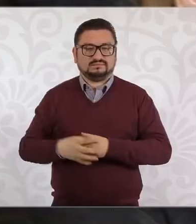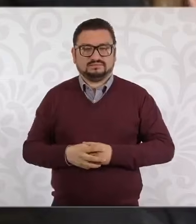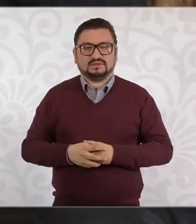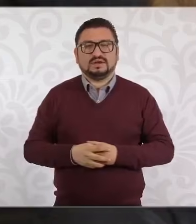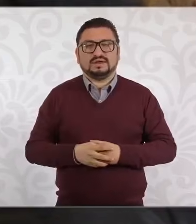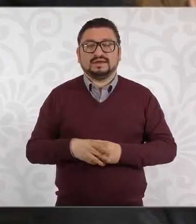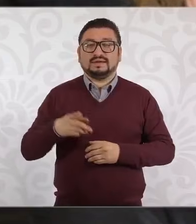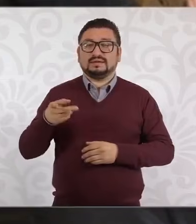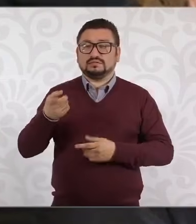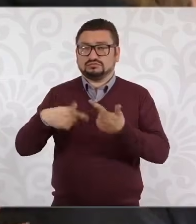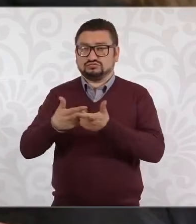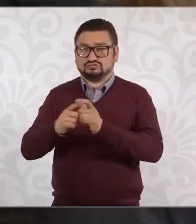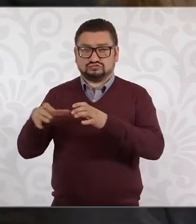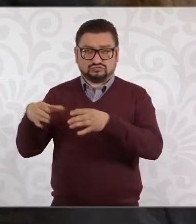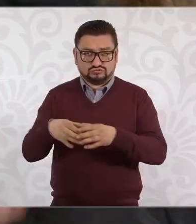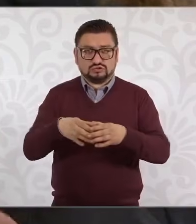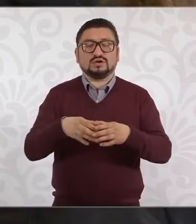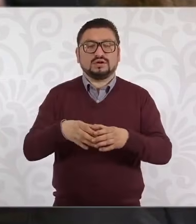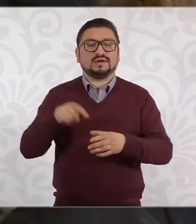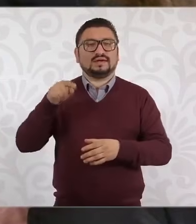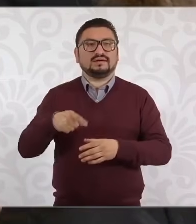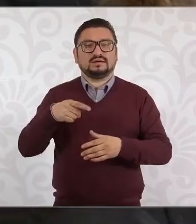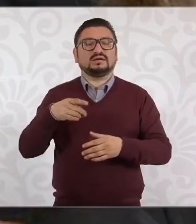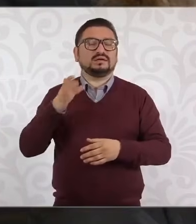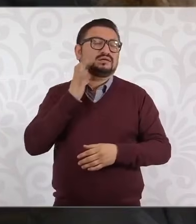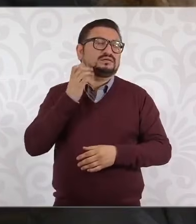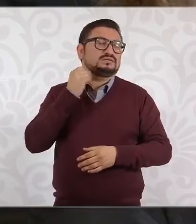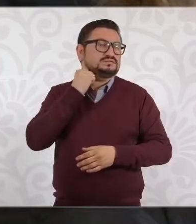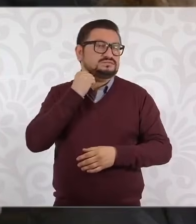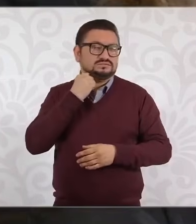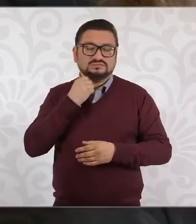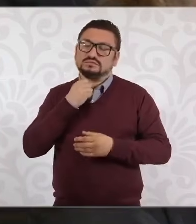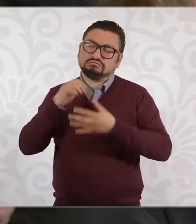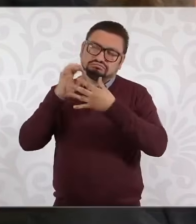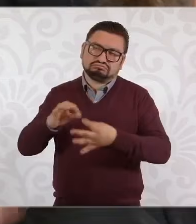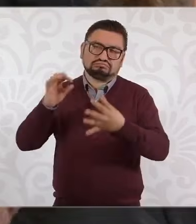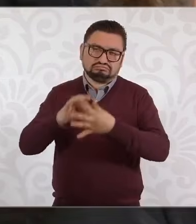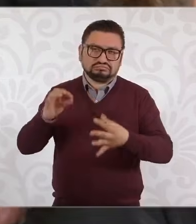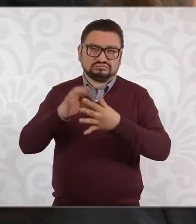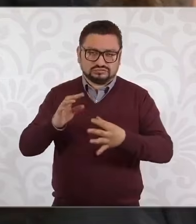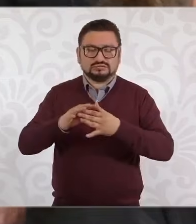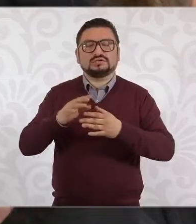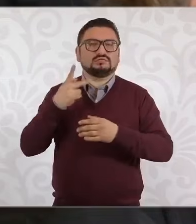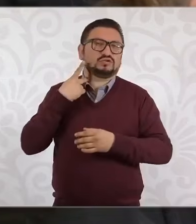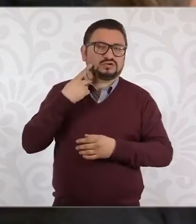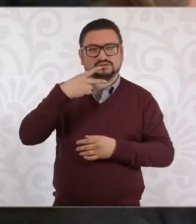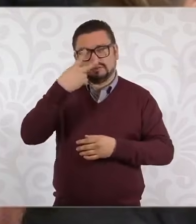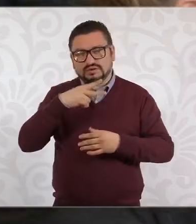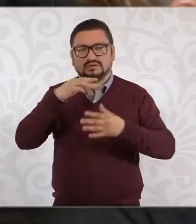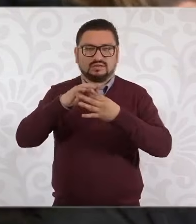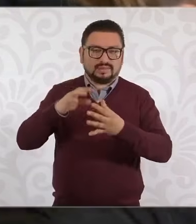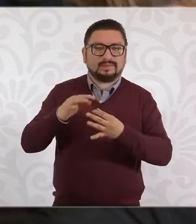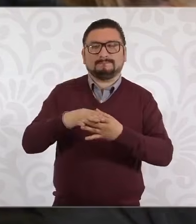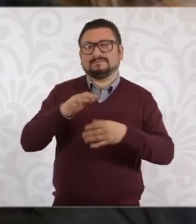y fueron recibidos por senadores quienes les dieron una exposición sobre la política de México,